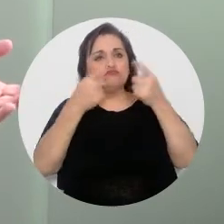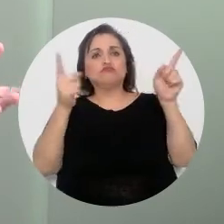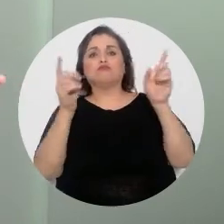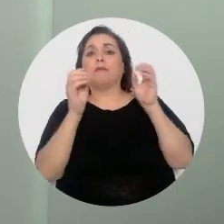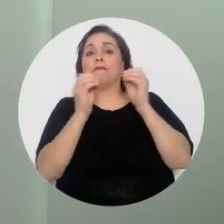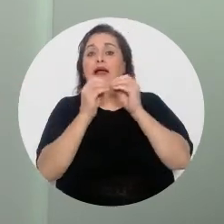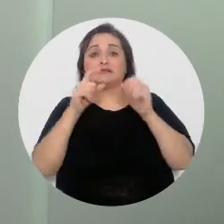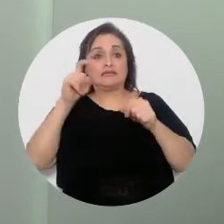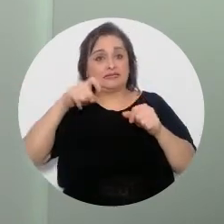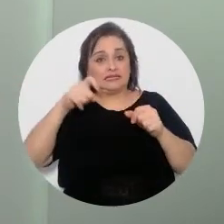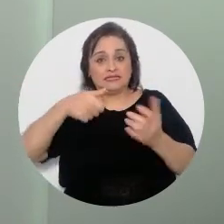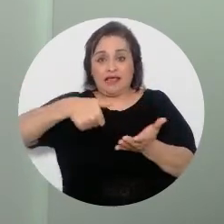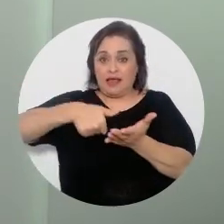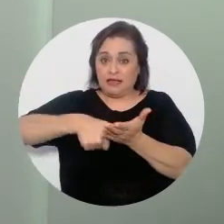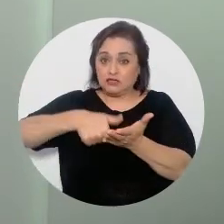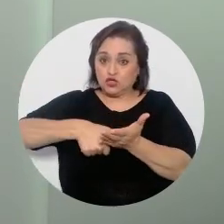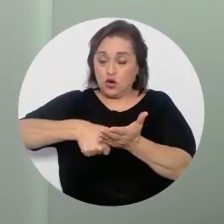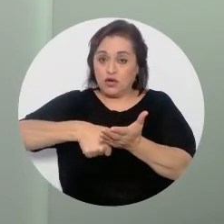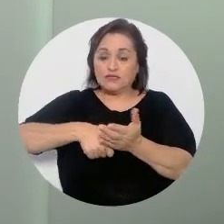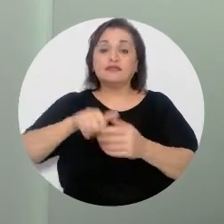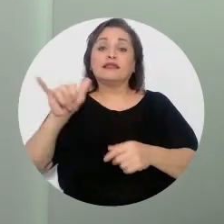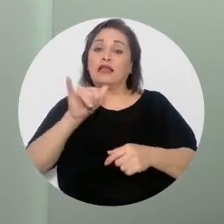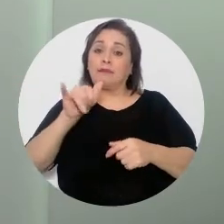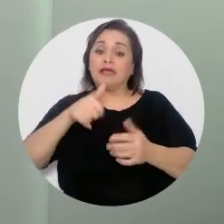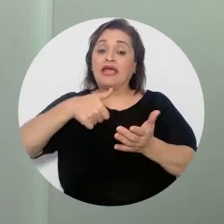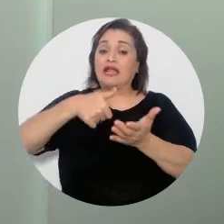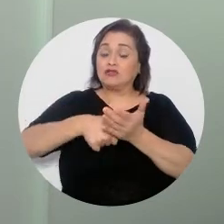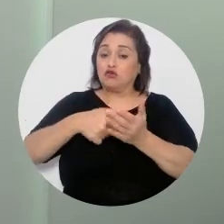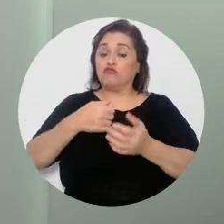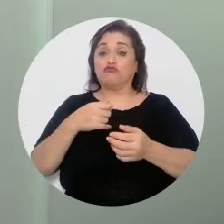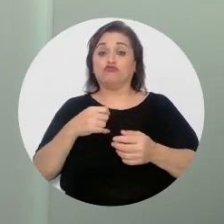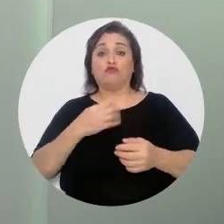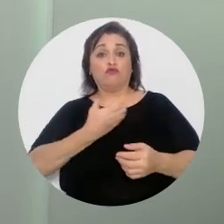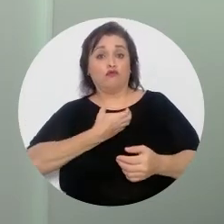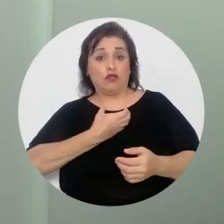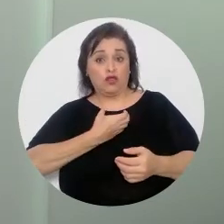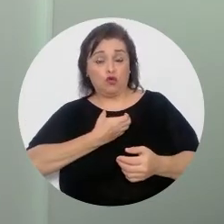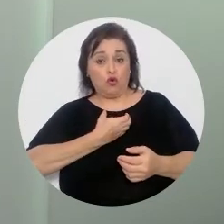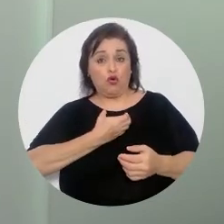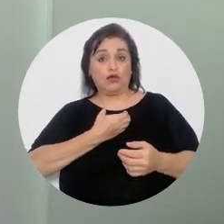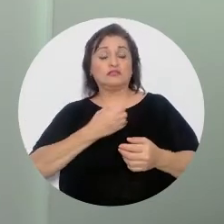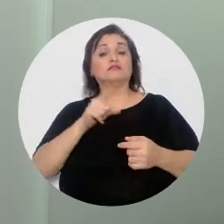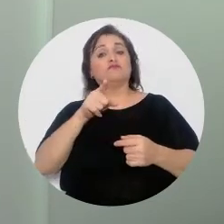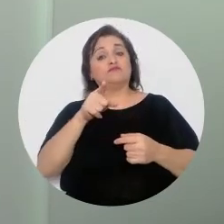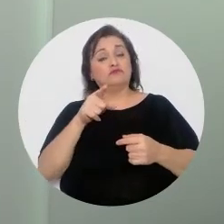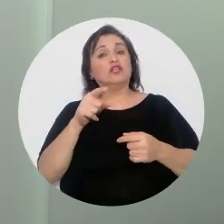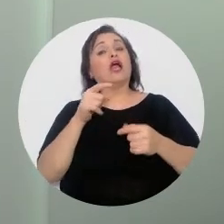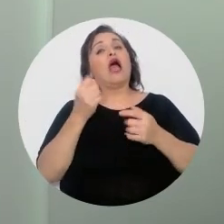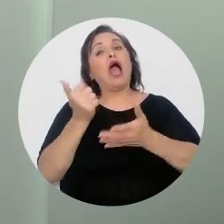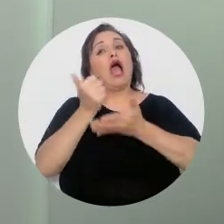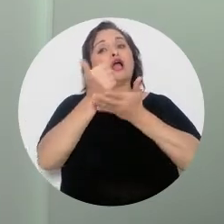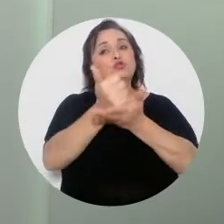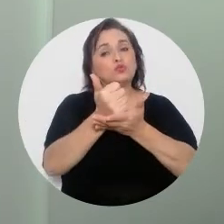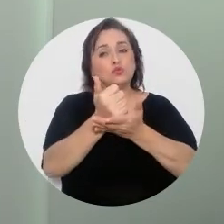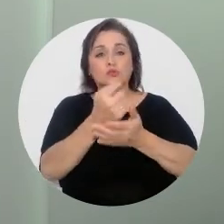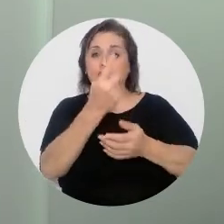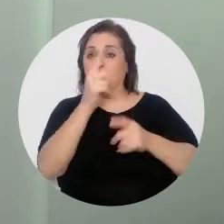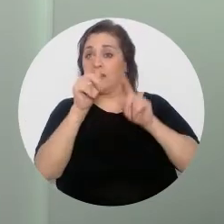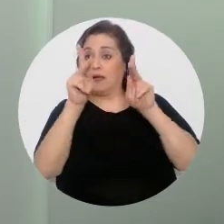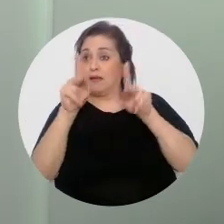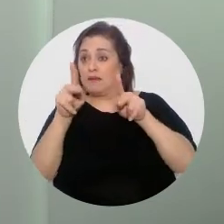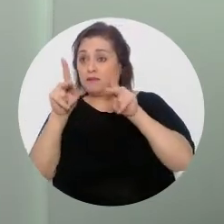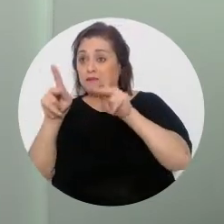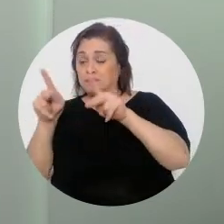pudiera difundir más la necesidad de estas elecciones, por supuesto que la elección de regidores también contribuyeran sus